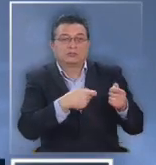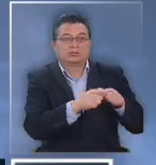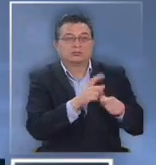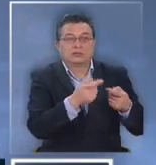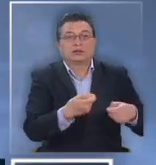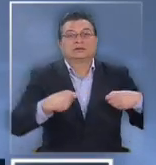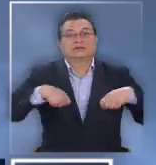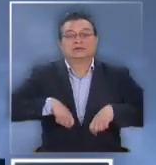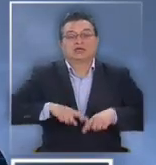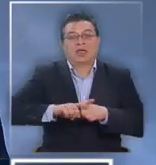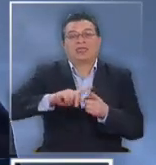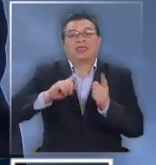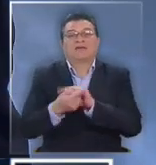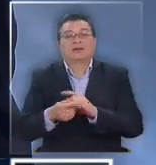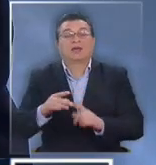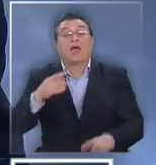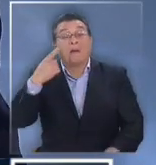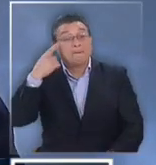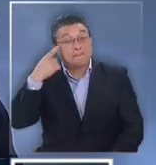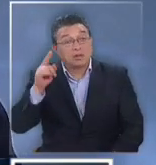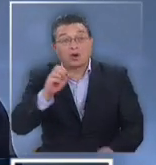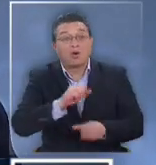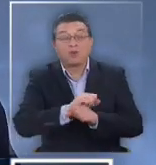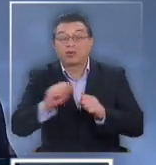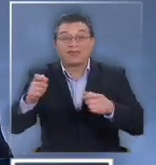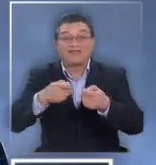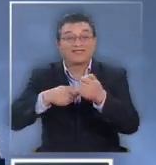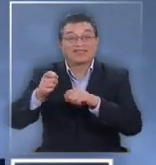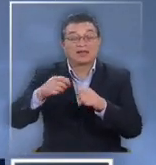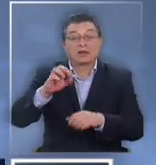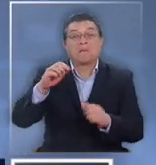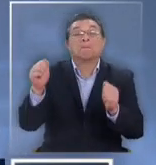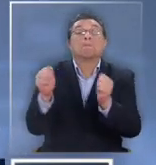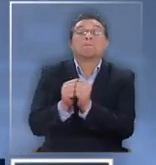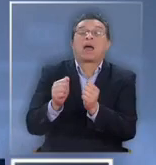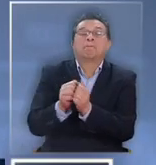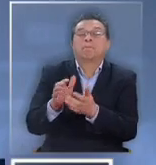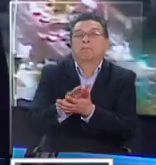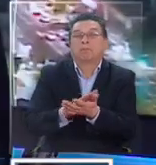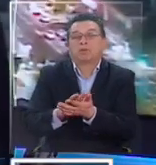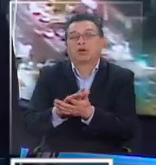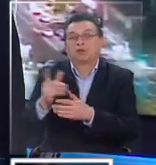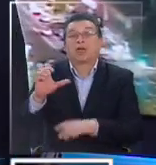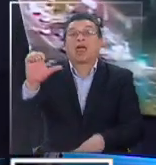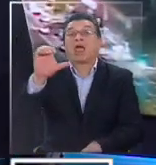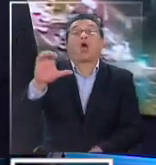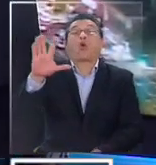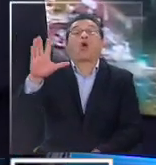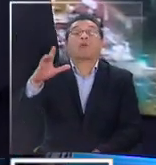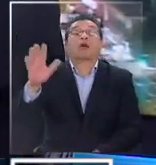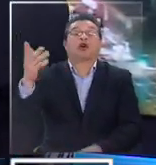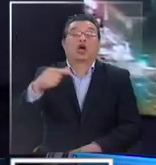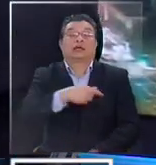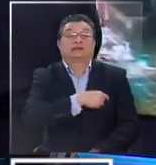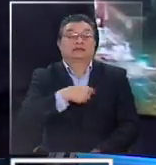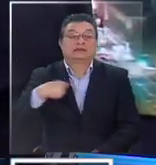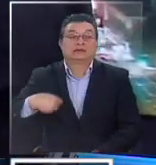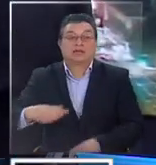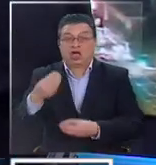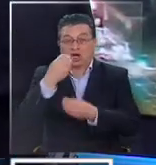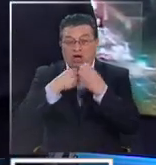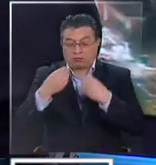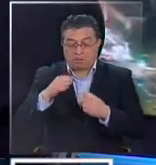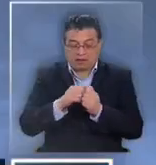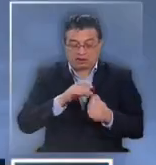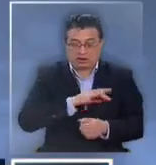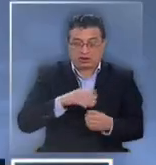otro retorno sí pero tú no vas a poder exportar pan para para que en europa o en china se coman el pan